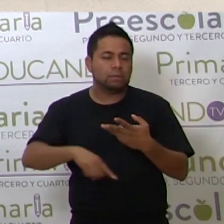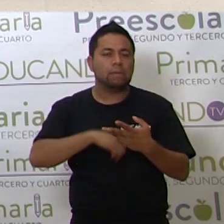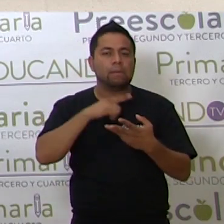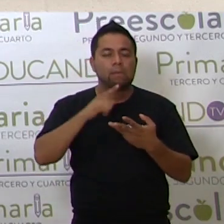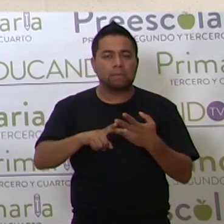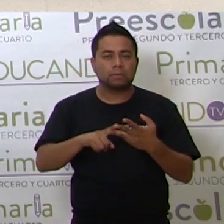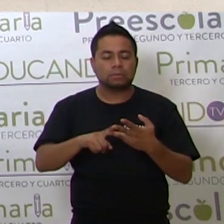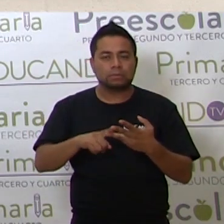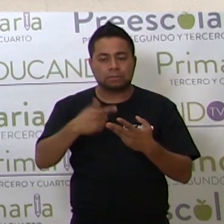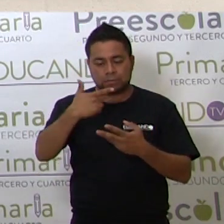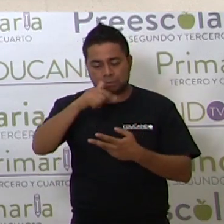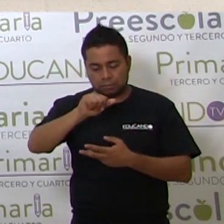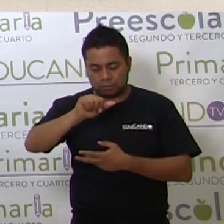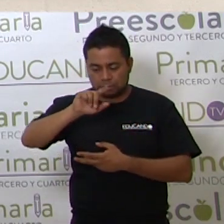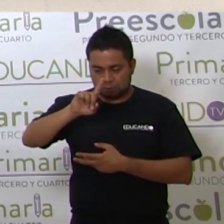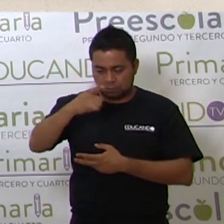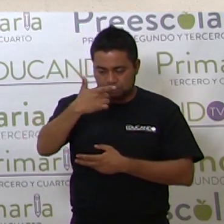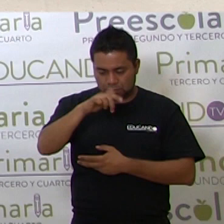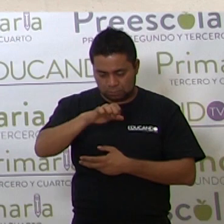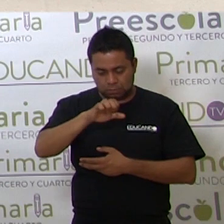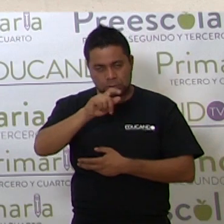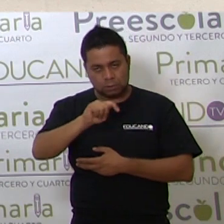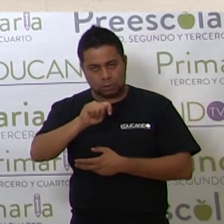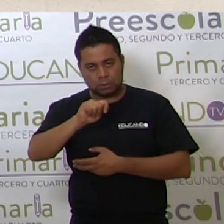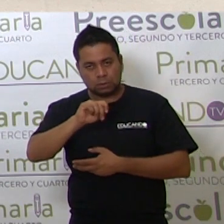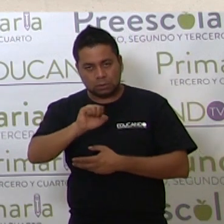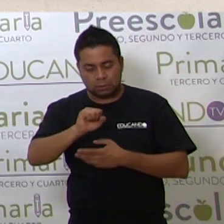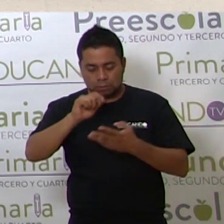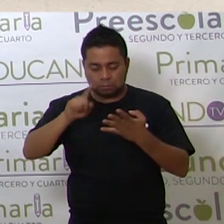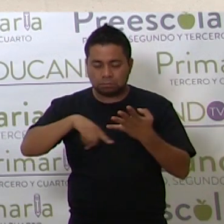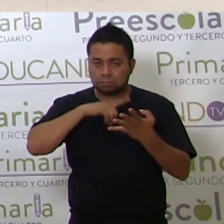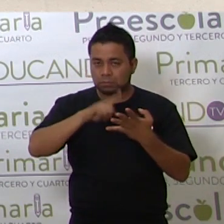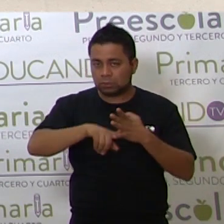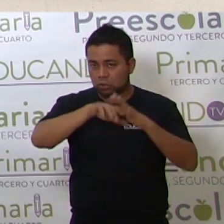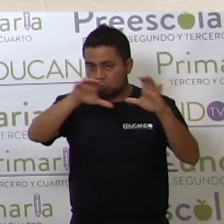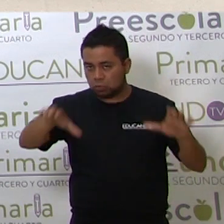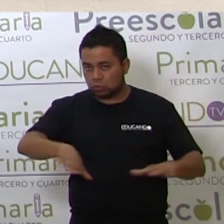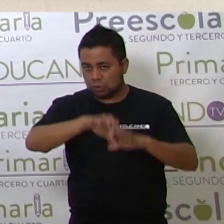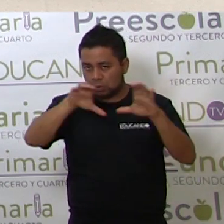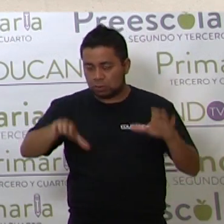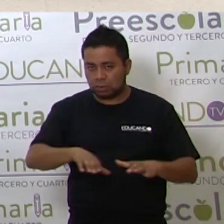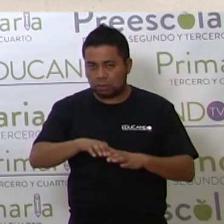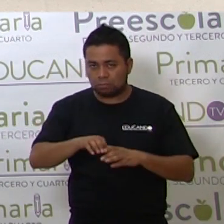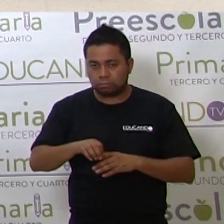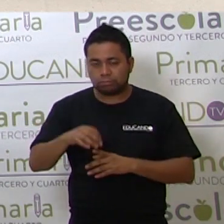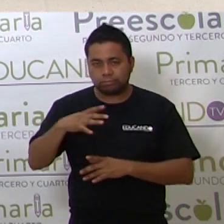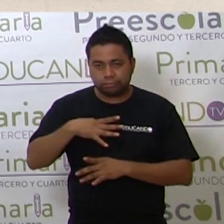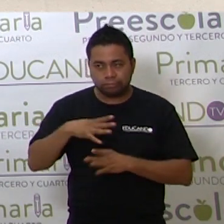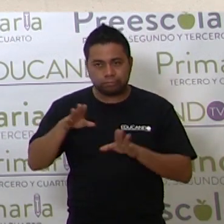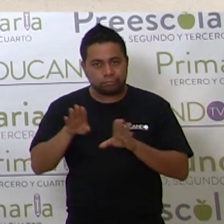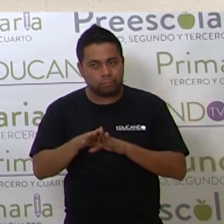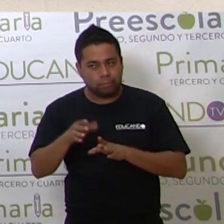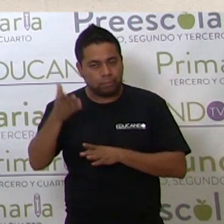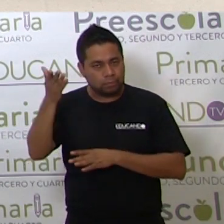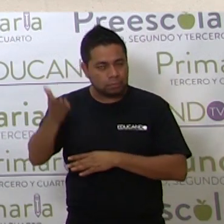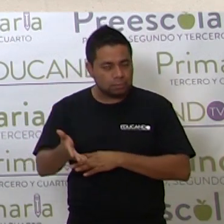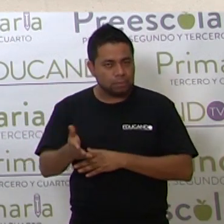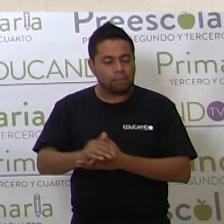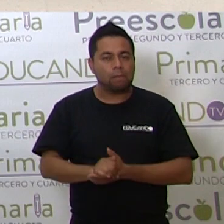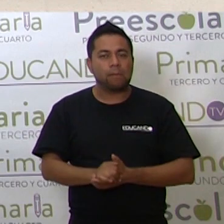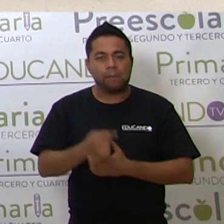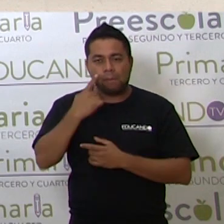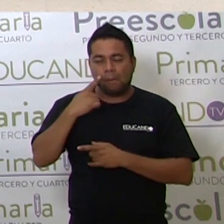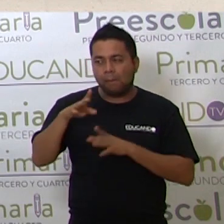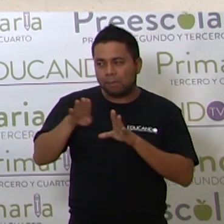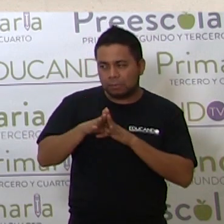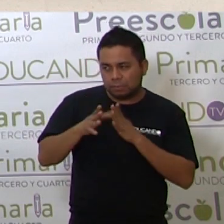los gadgets la computadora y aquí sí tenemos un poquito más de este